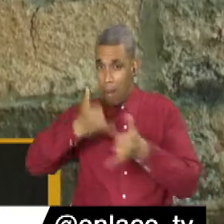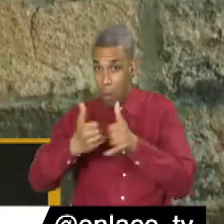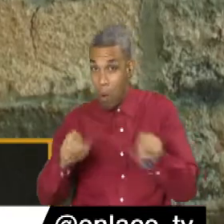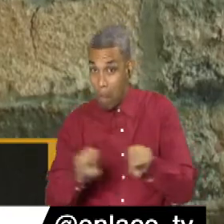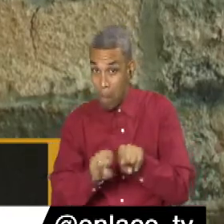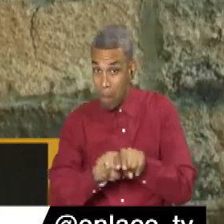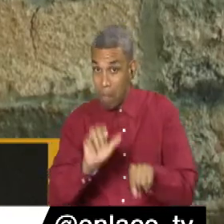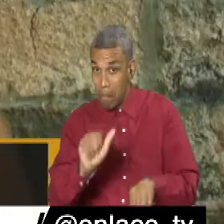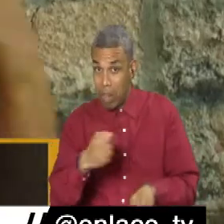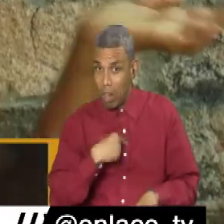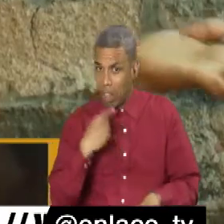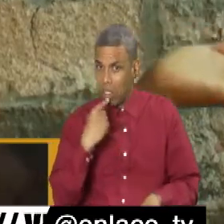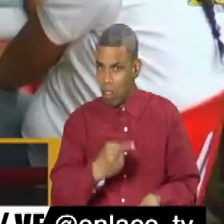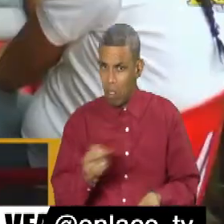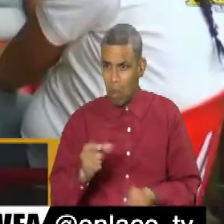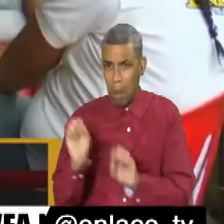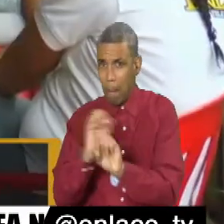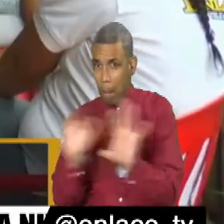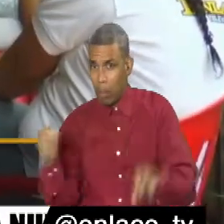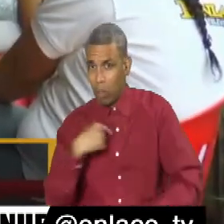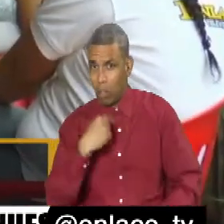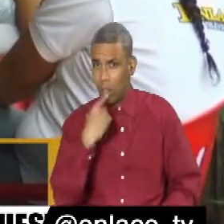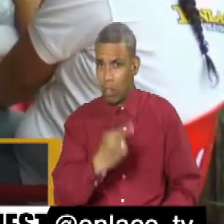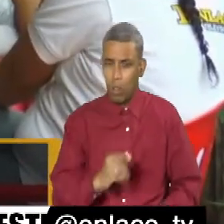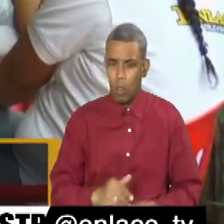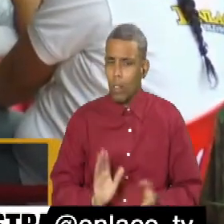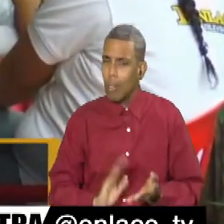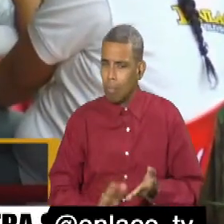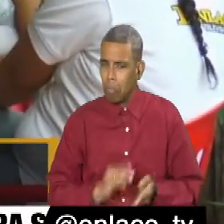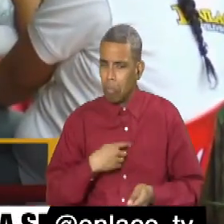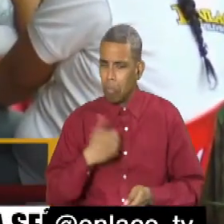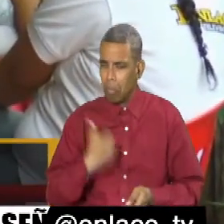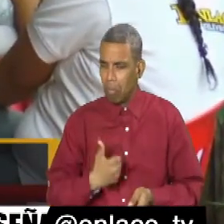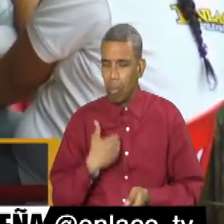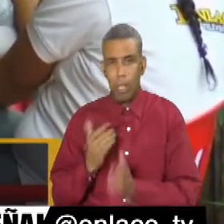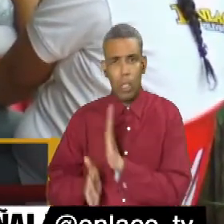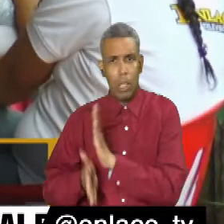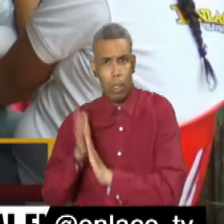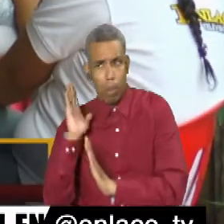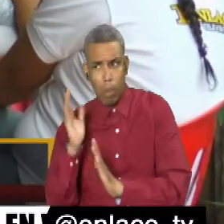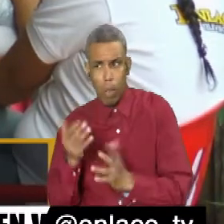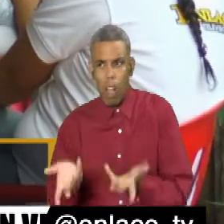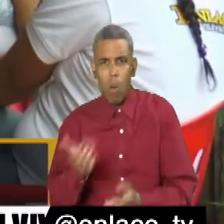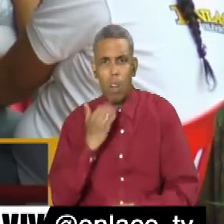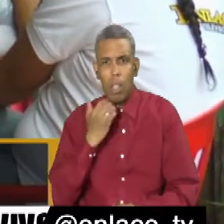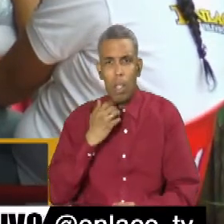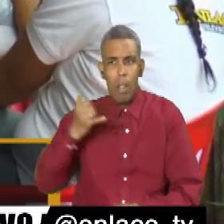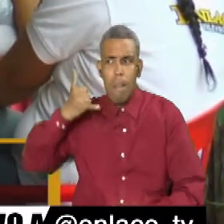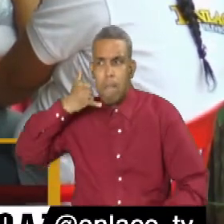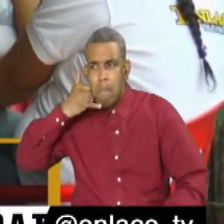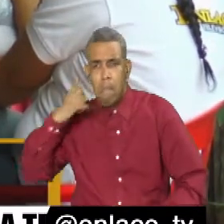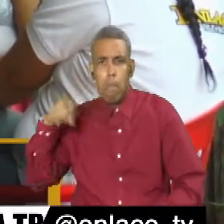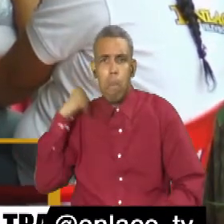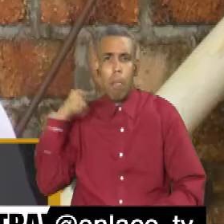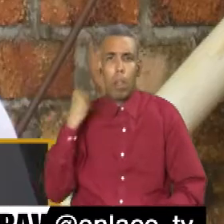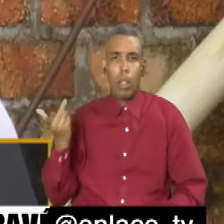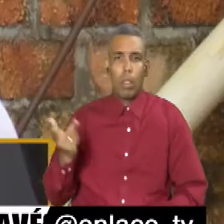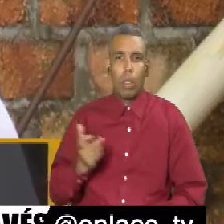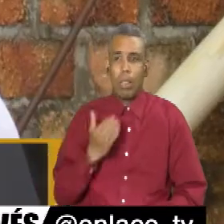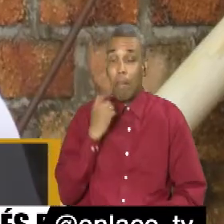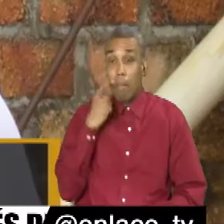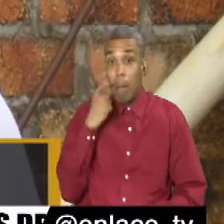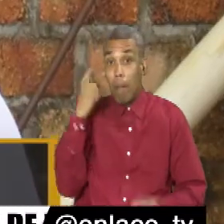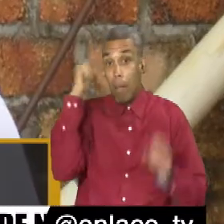de comunicarse con ella no contestan o simplemente está apagado. Su padre aseguró que está preocupado porque no sabe con qué persona se encuentra su hija. El